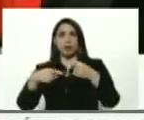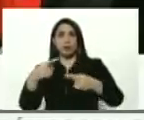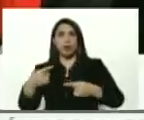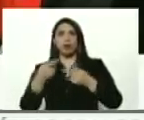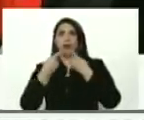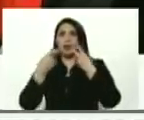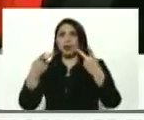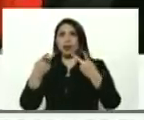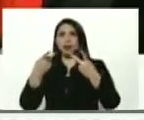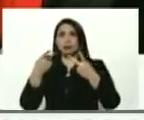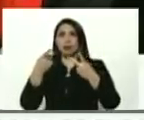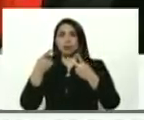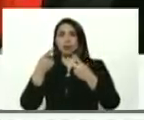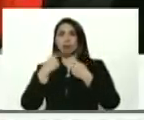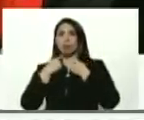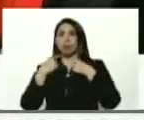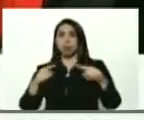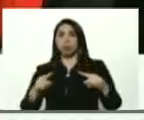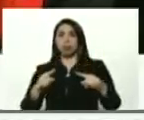Nacional.